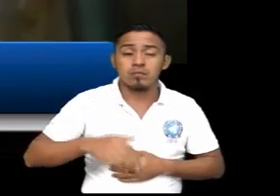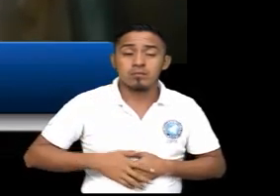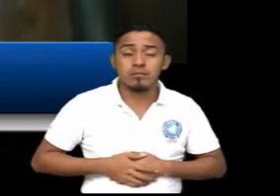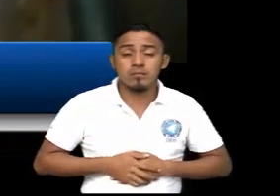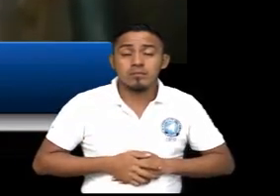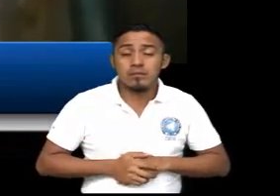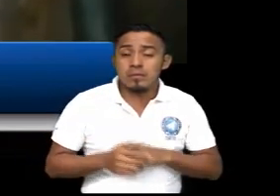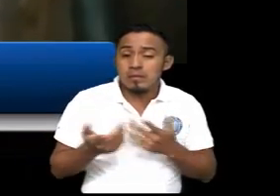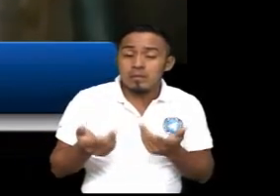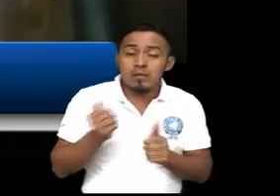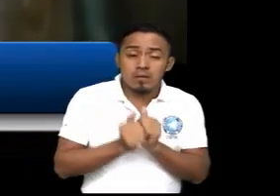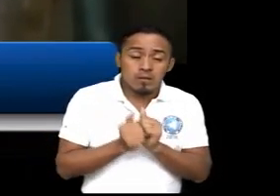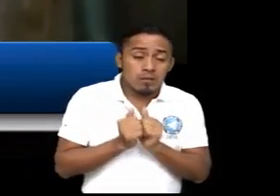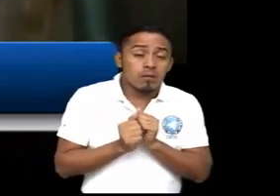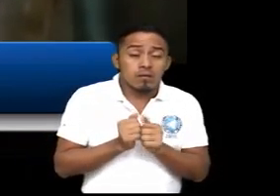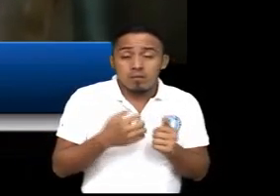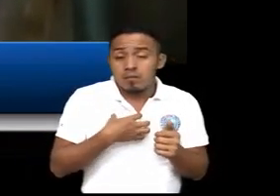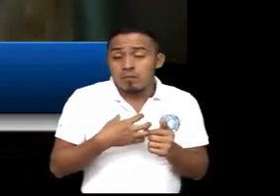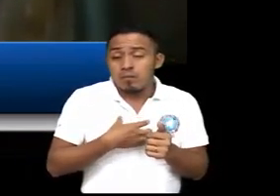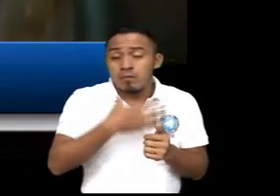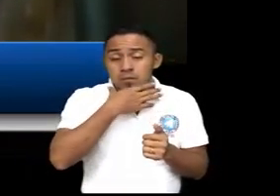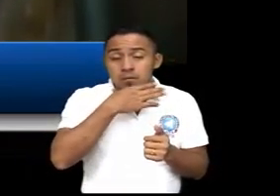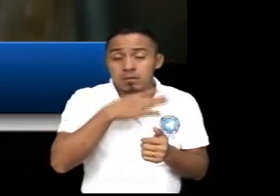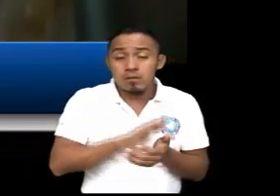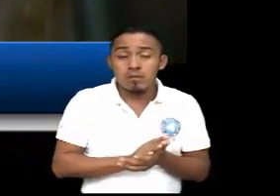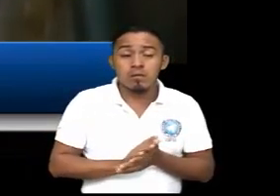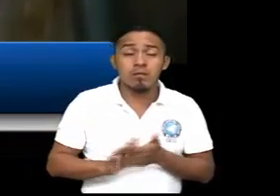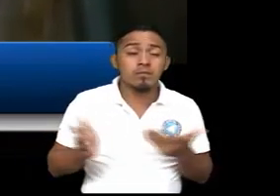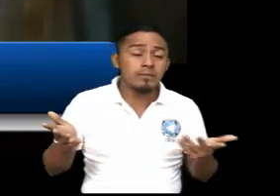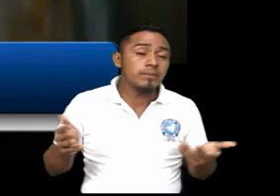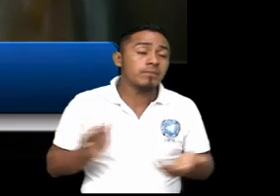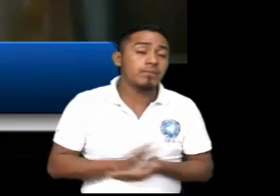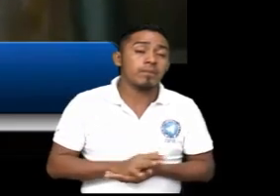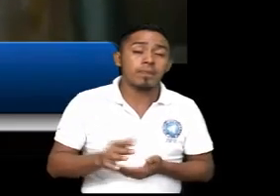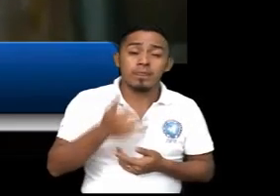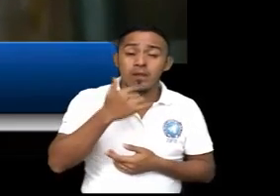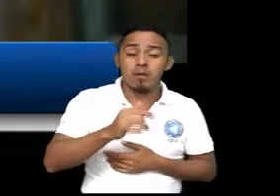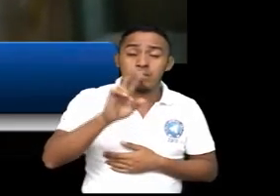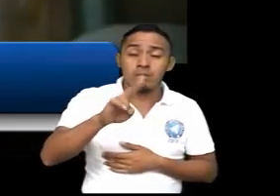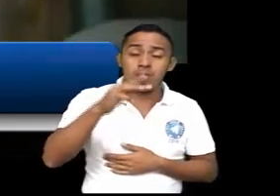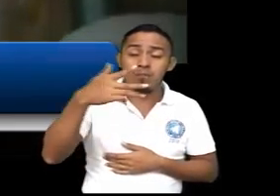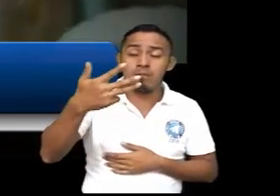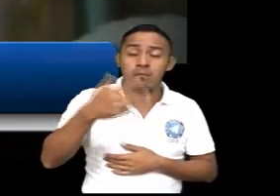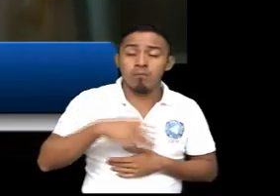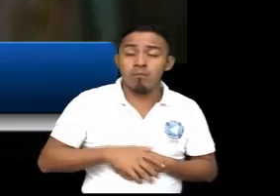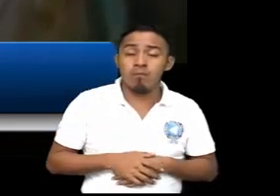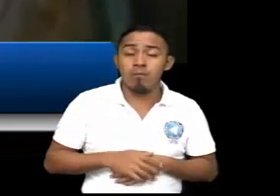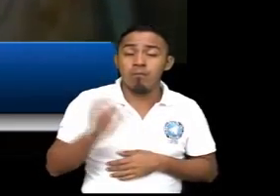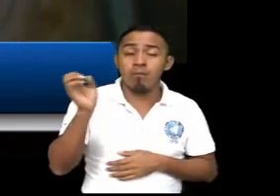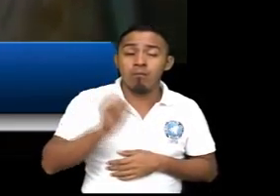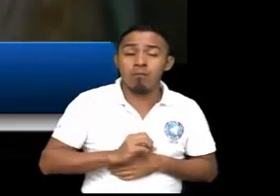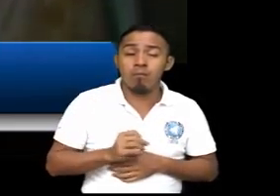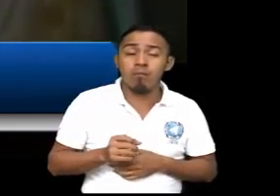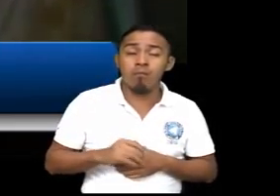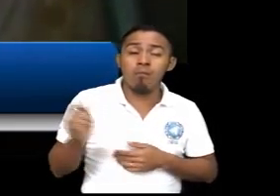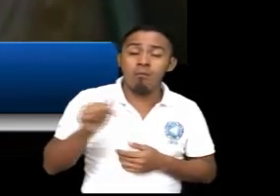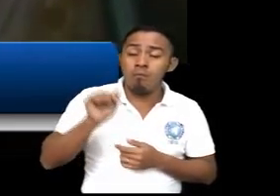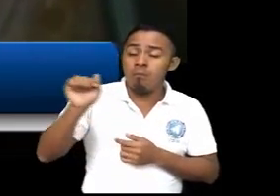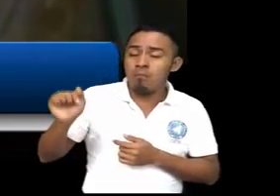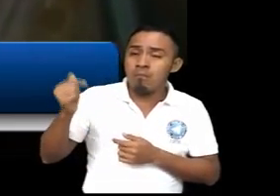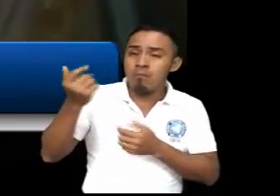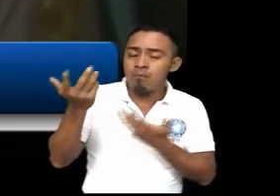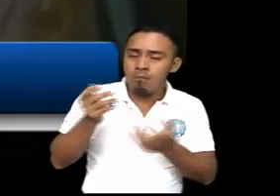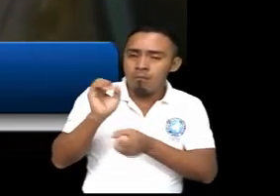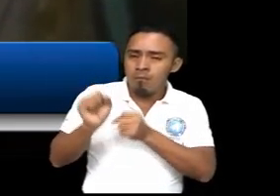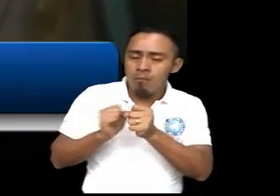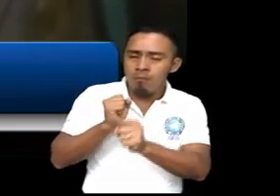problema de nuestros ancianos. Porque estamos hablando que el 99% está asociado a la edad. Es innumerable el